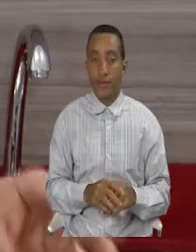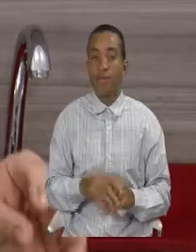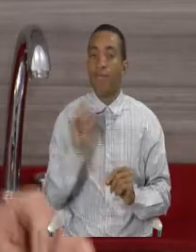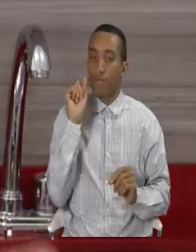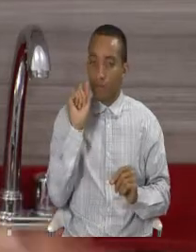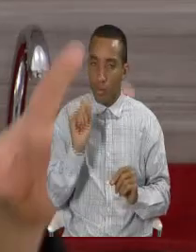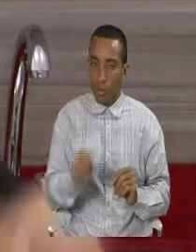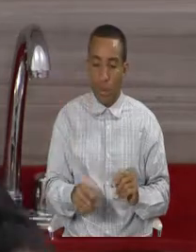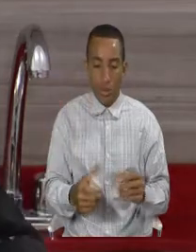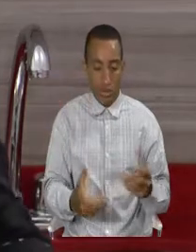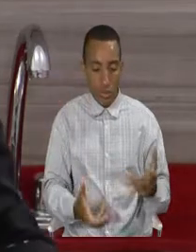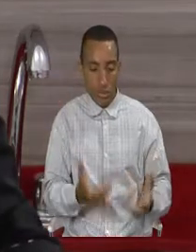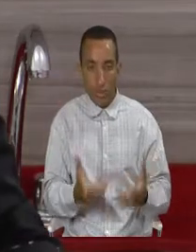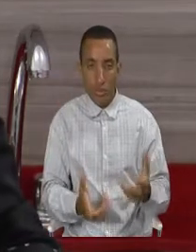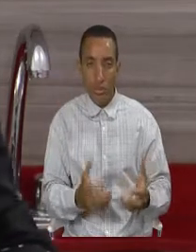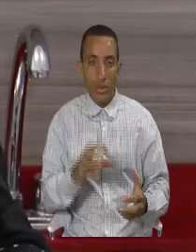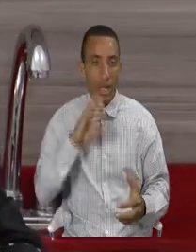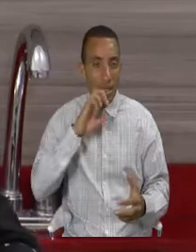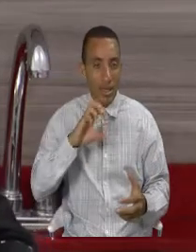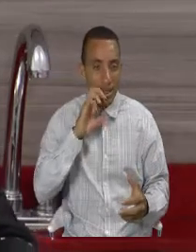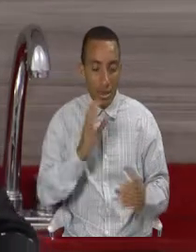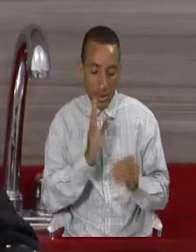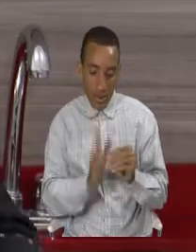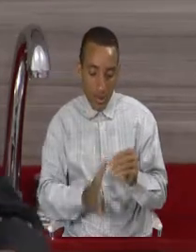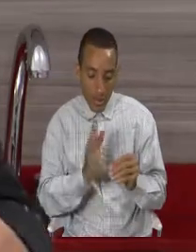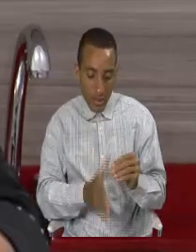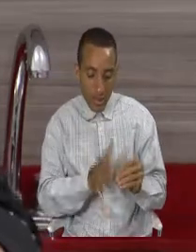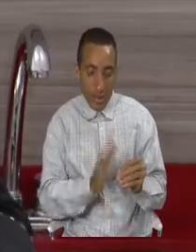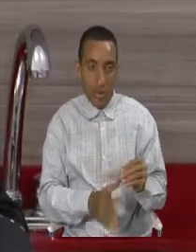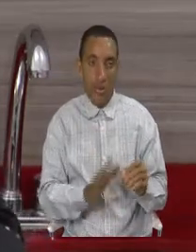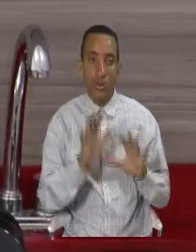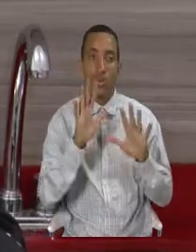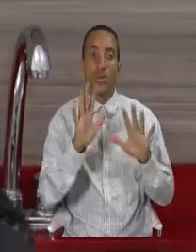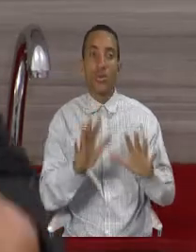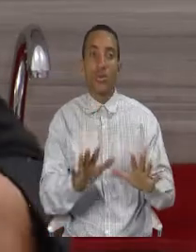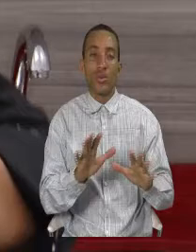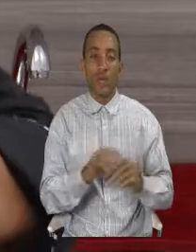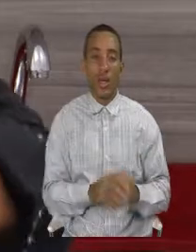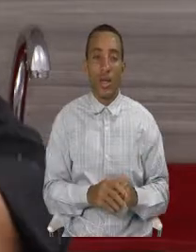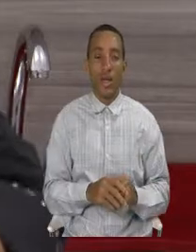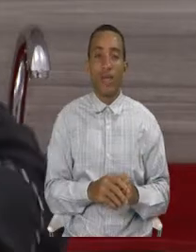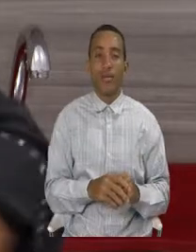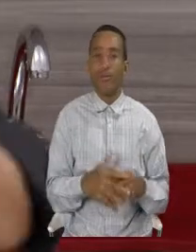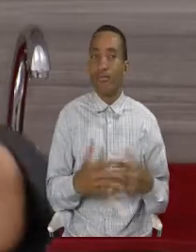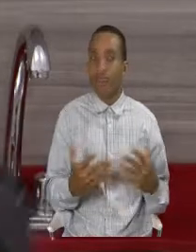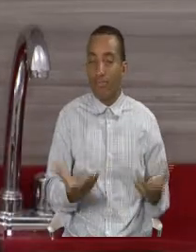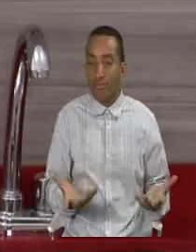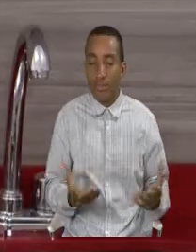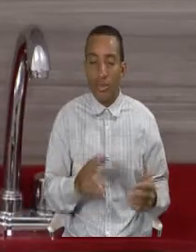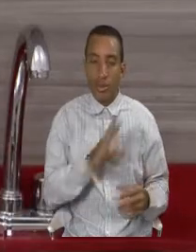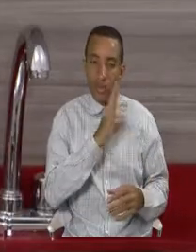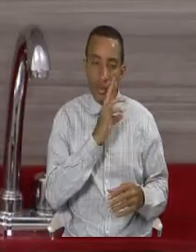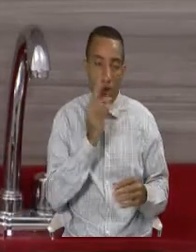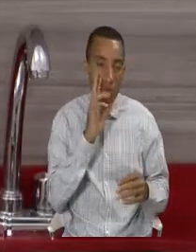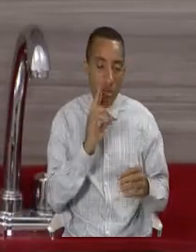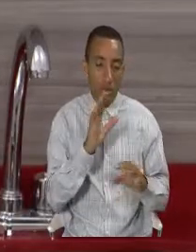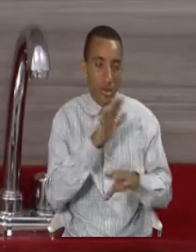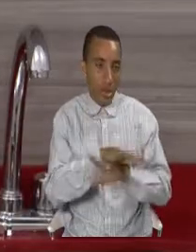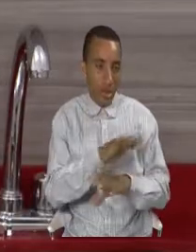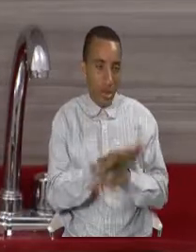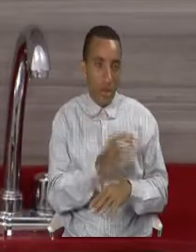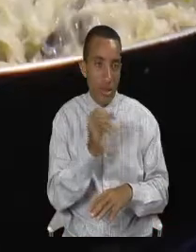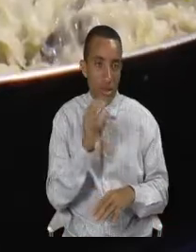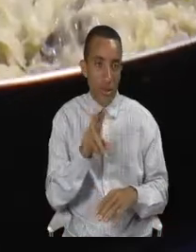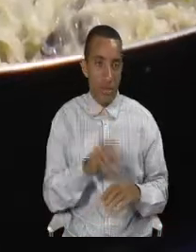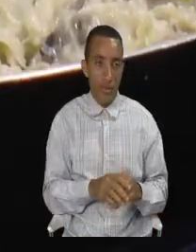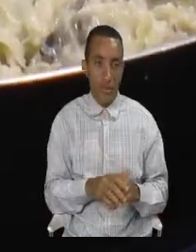sea de una carne ropa vieja para comer al almuerzo, con una arepa rellena, al uno morder y tirar, pues va a salir de una vez